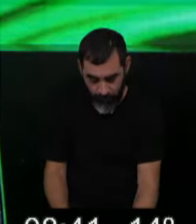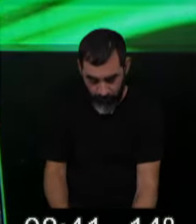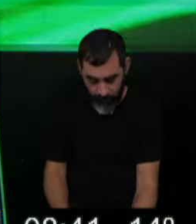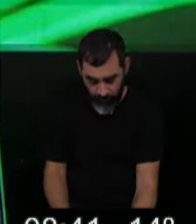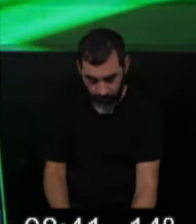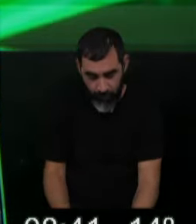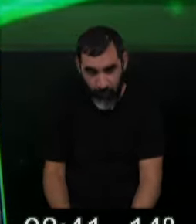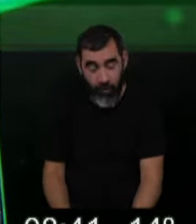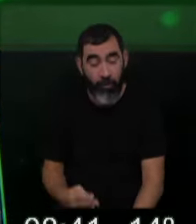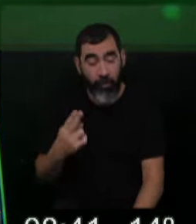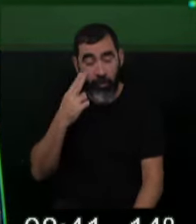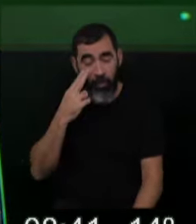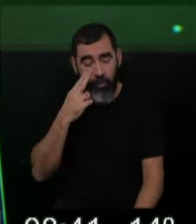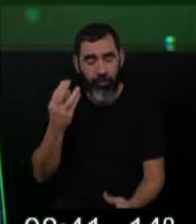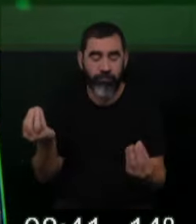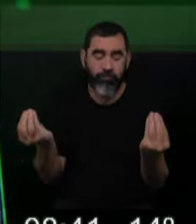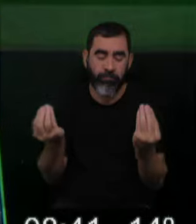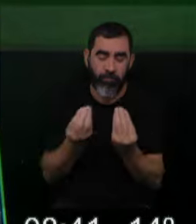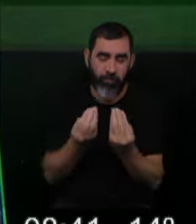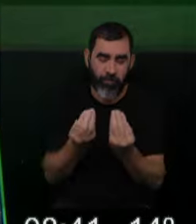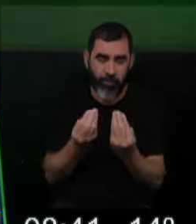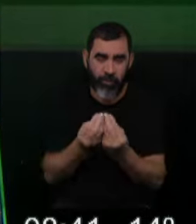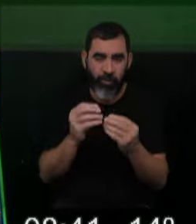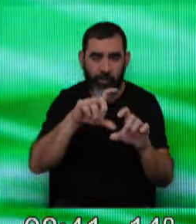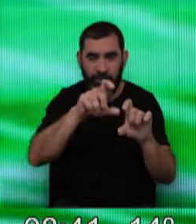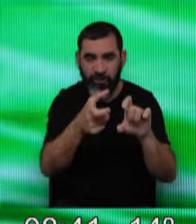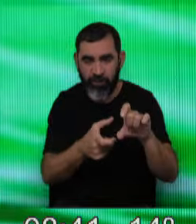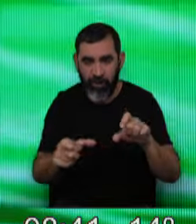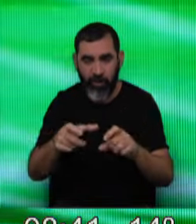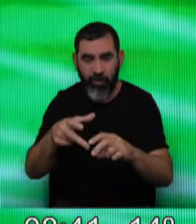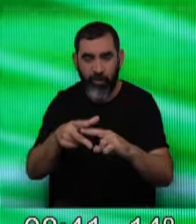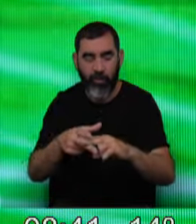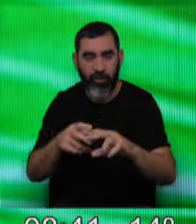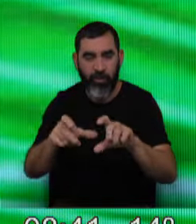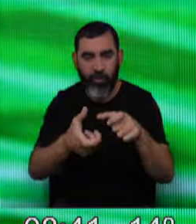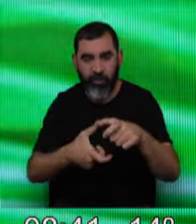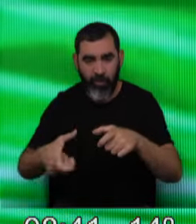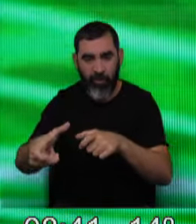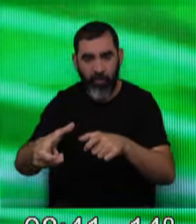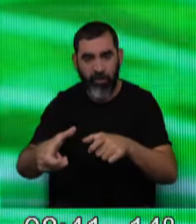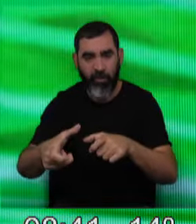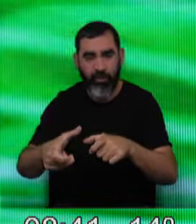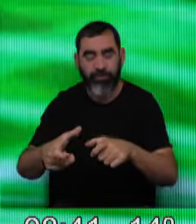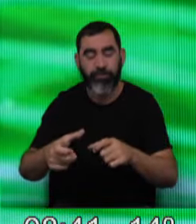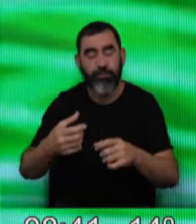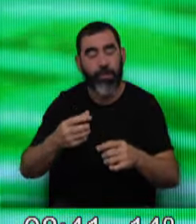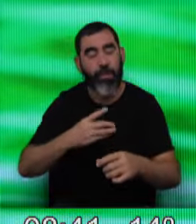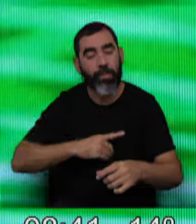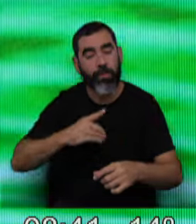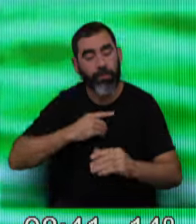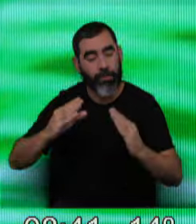Bueno, problemas hay muchos, hay un montón. El saneamiento es uno de los principales problemas, el acceso a una vivienda digna,